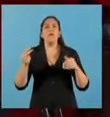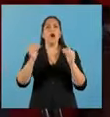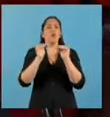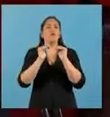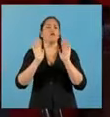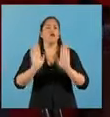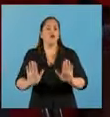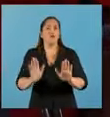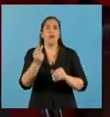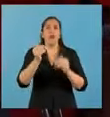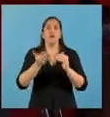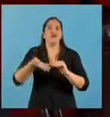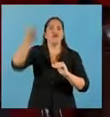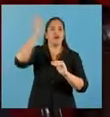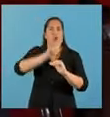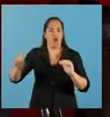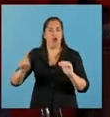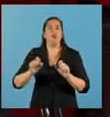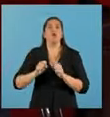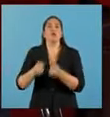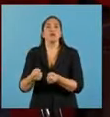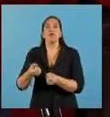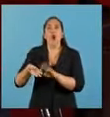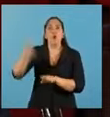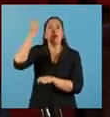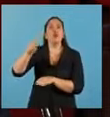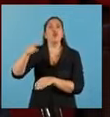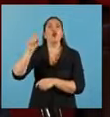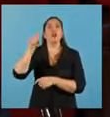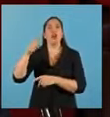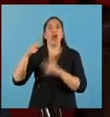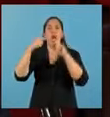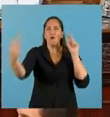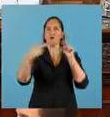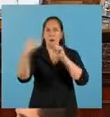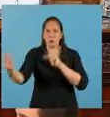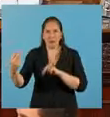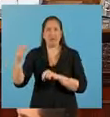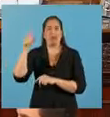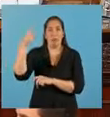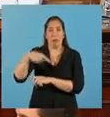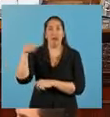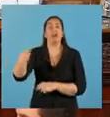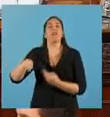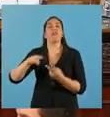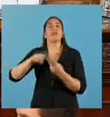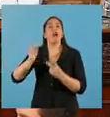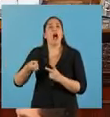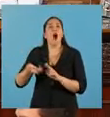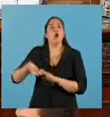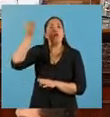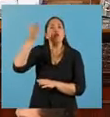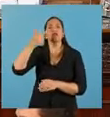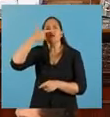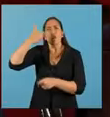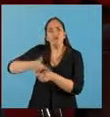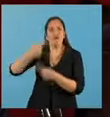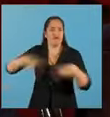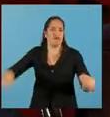tarifas, suspensión de aumentos de peajes, suspensión de aumentos en el transporte público y suspensión de aumentos de